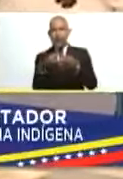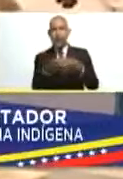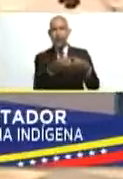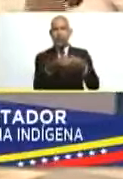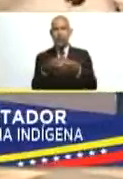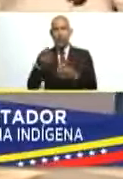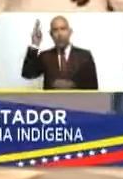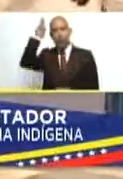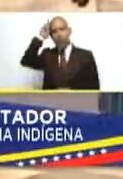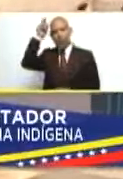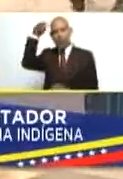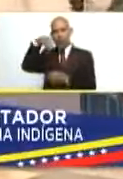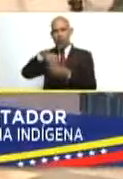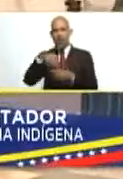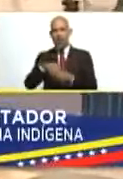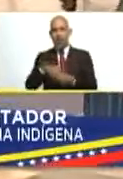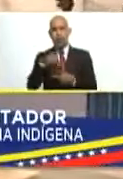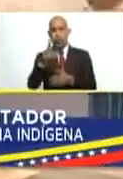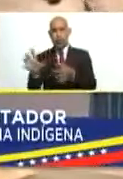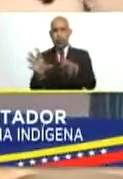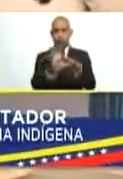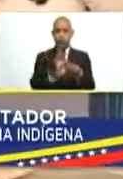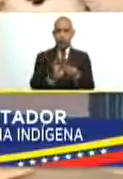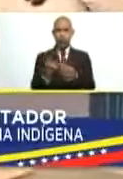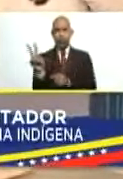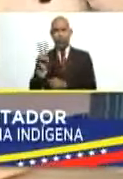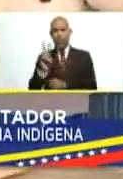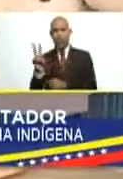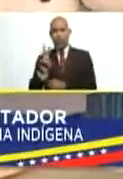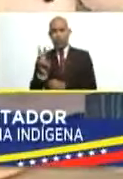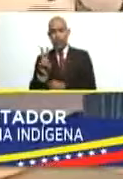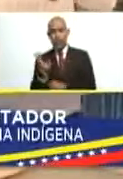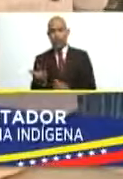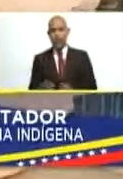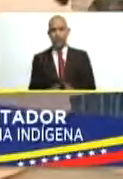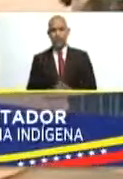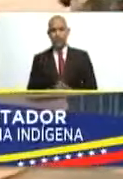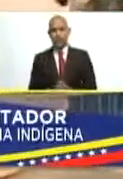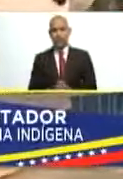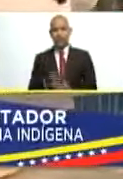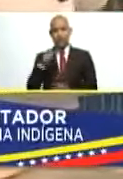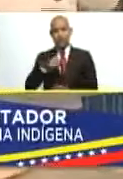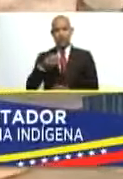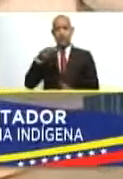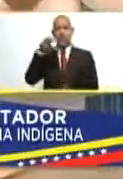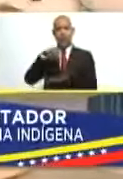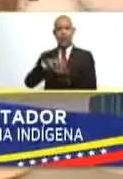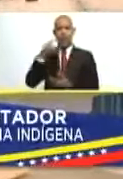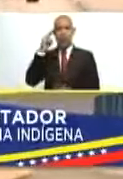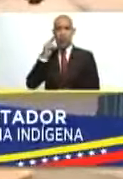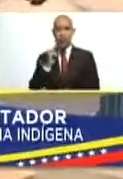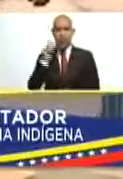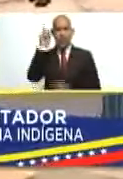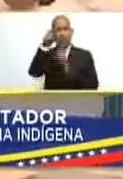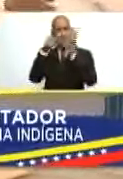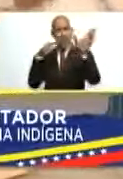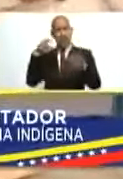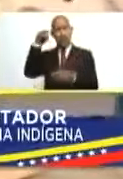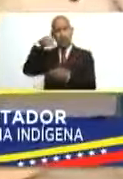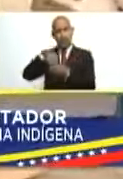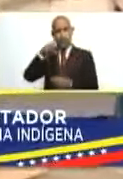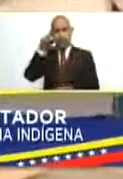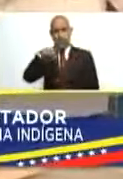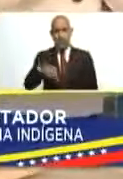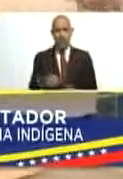esa margen que une ese territorio Esequibo con nuestro territorio del Estado Bolívar y del Tamacuro. Allí nosotros, los pueblos indígenas,